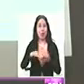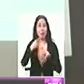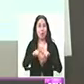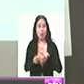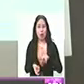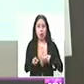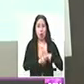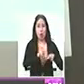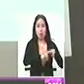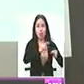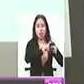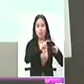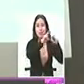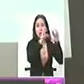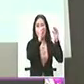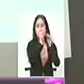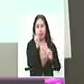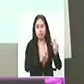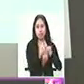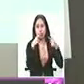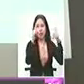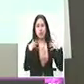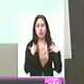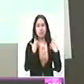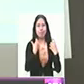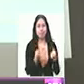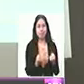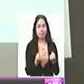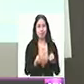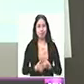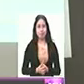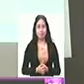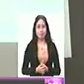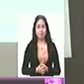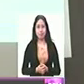la tasa de acumulados, los recuperados son